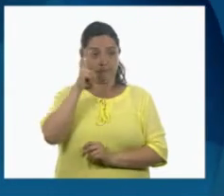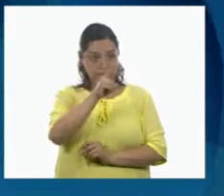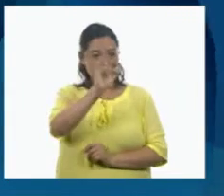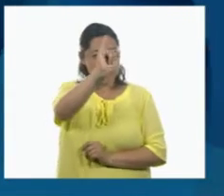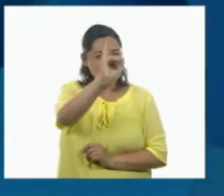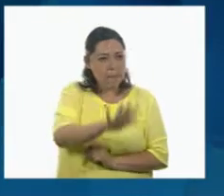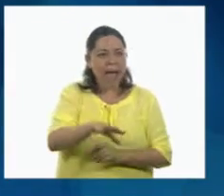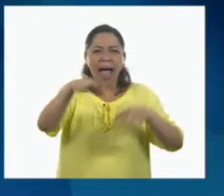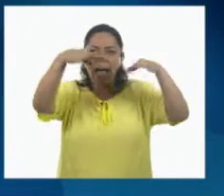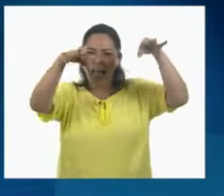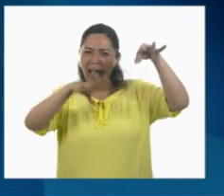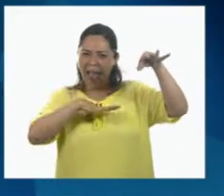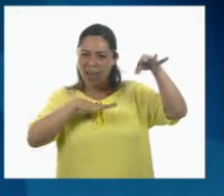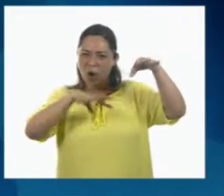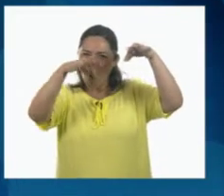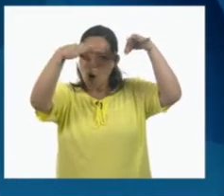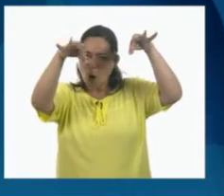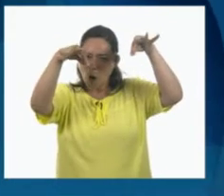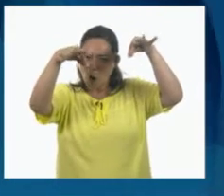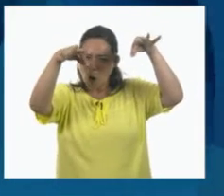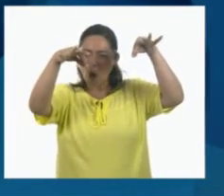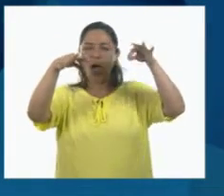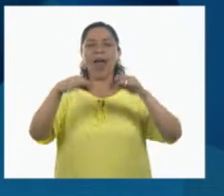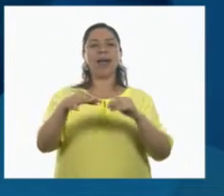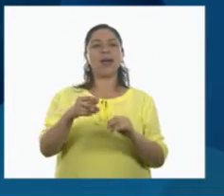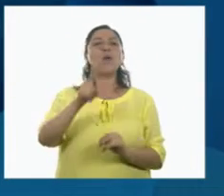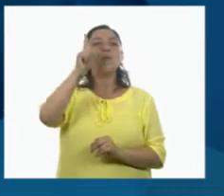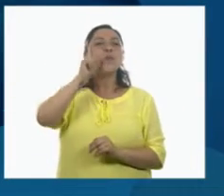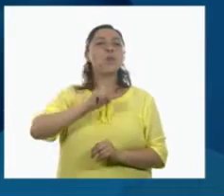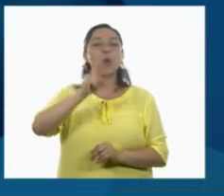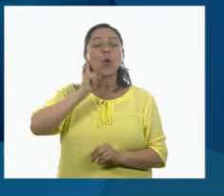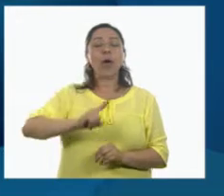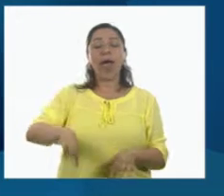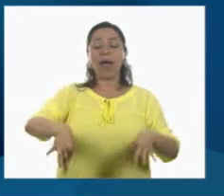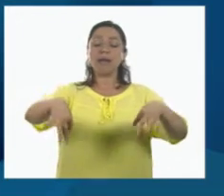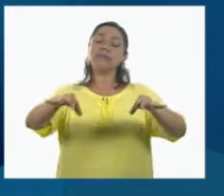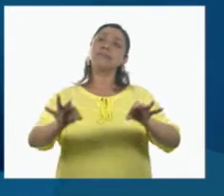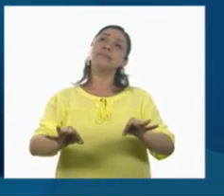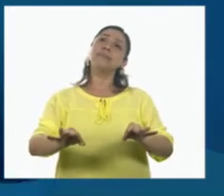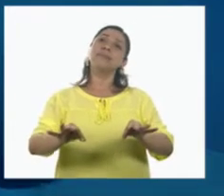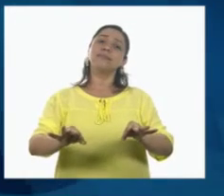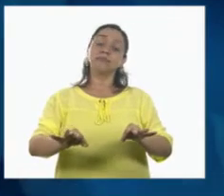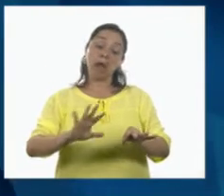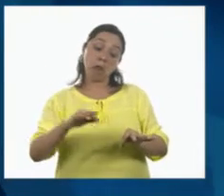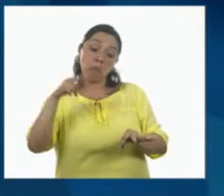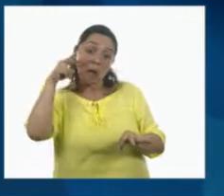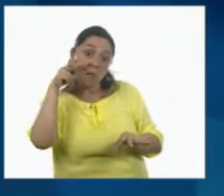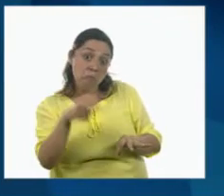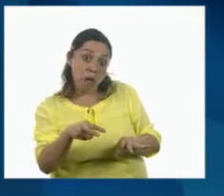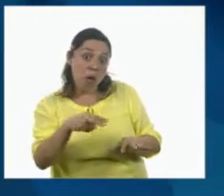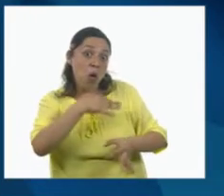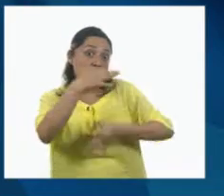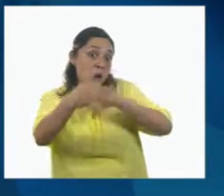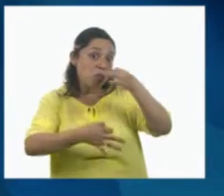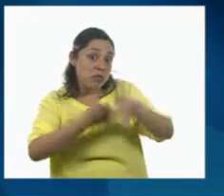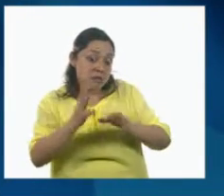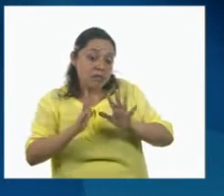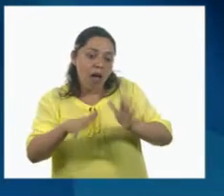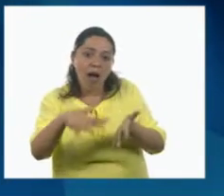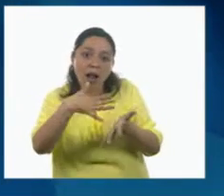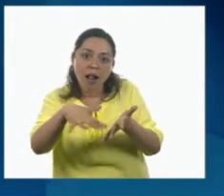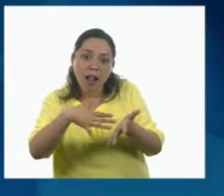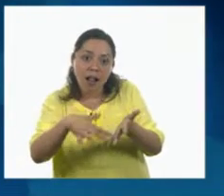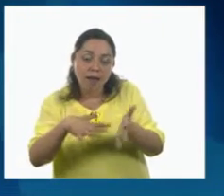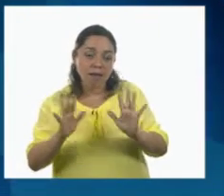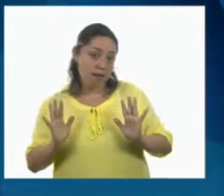hay una hoja que está sosteniendo la mujer? Probablemente esa sea una noticia que ya leyeron. Y